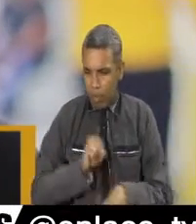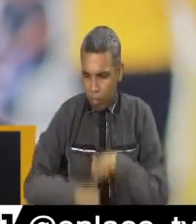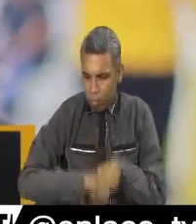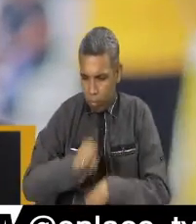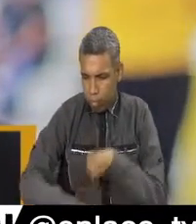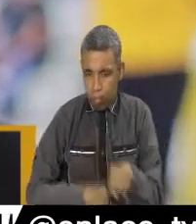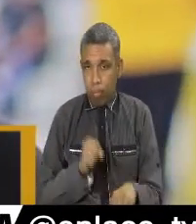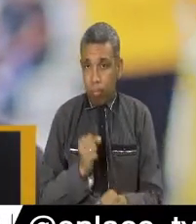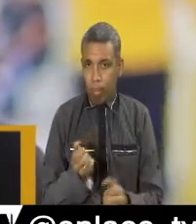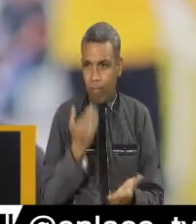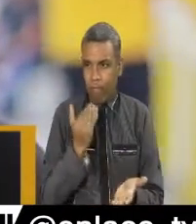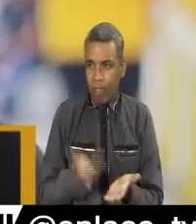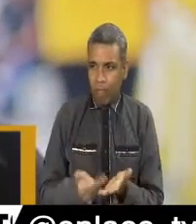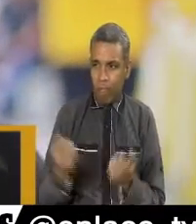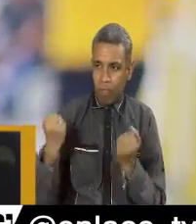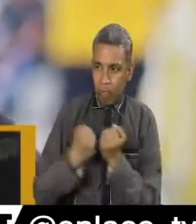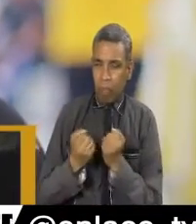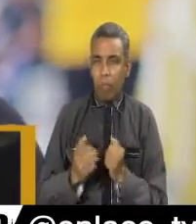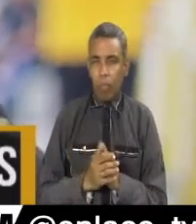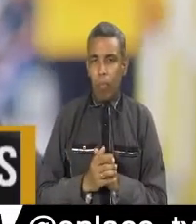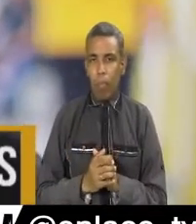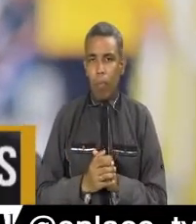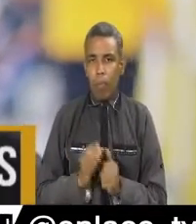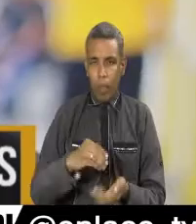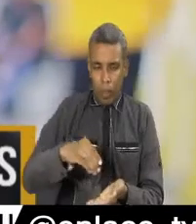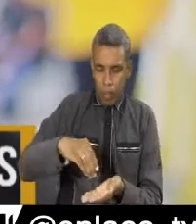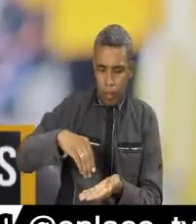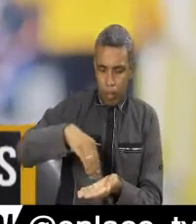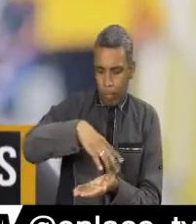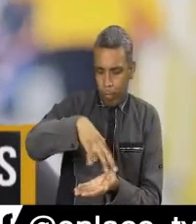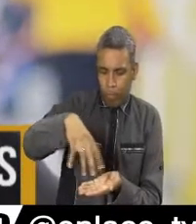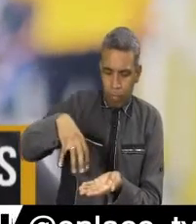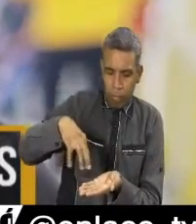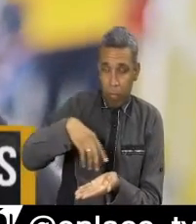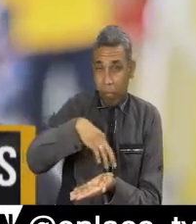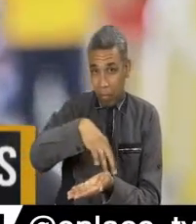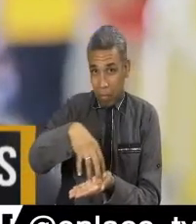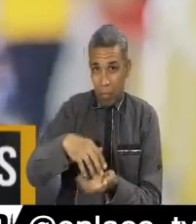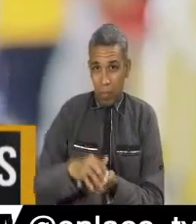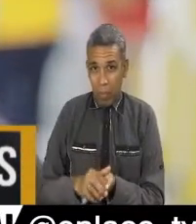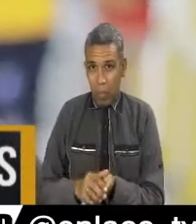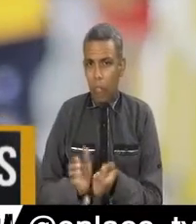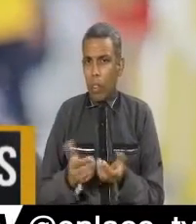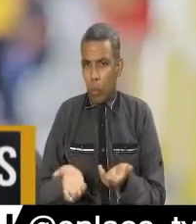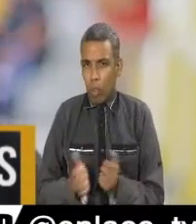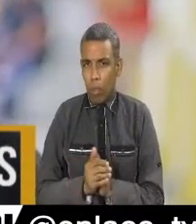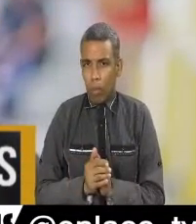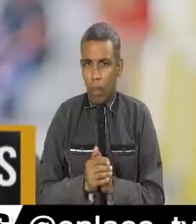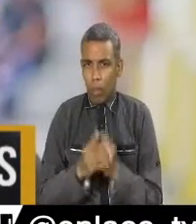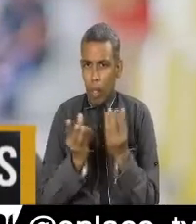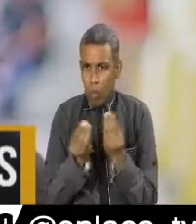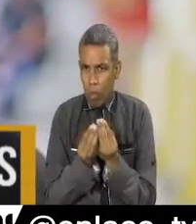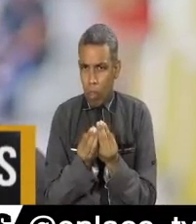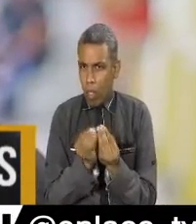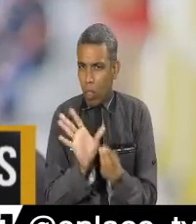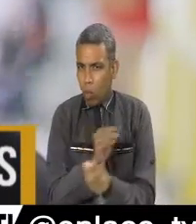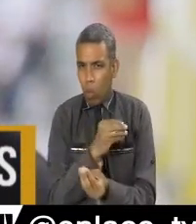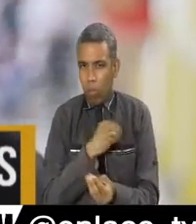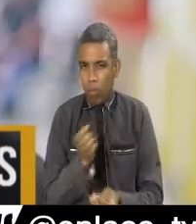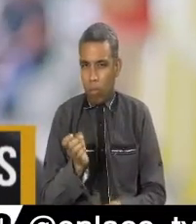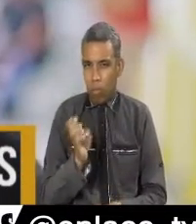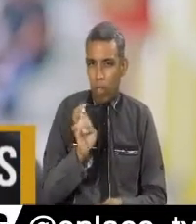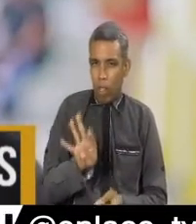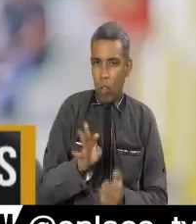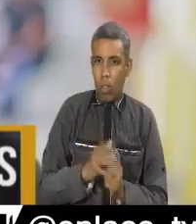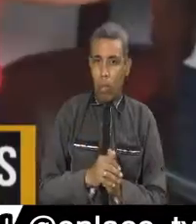Bermeja, dado que de Santander somos la... en total vamos 14 pilotos por Santander y Barranca Bermeja es